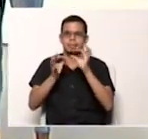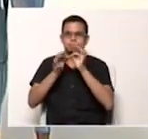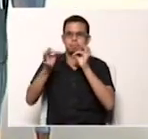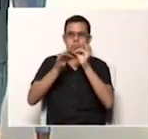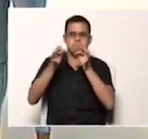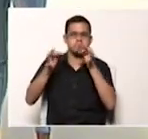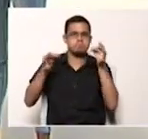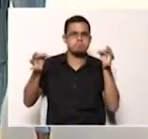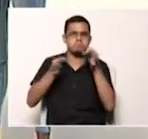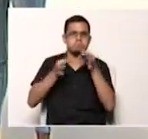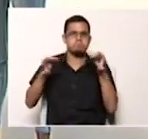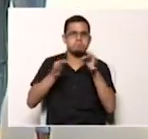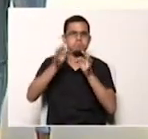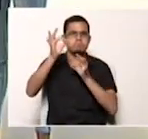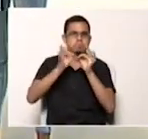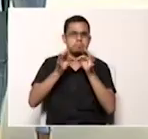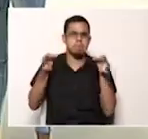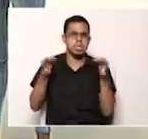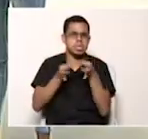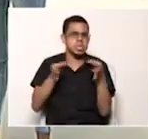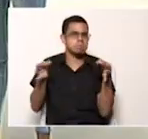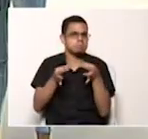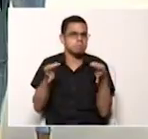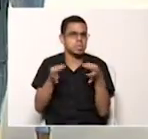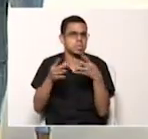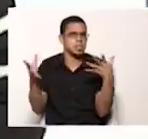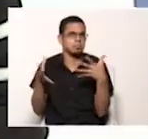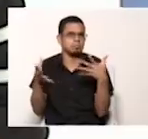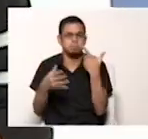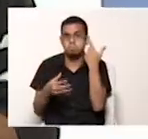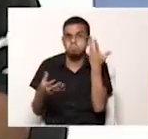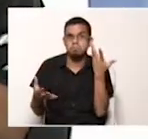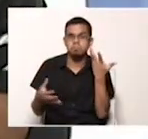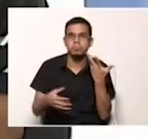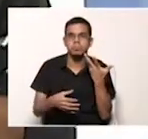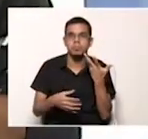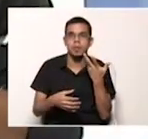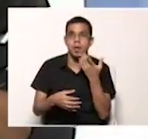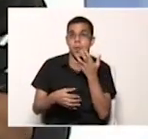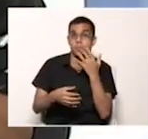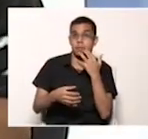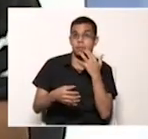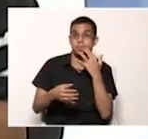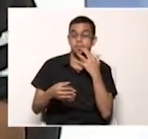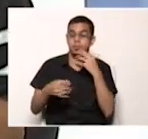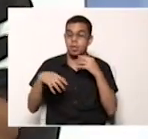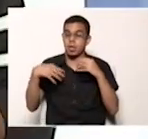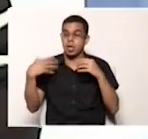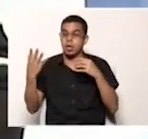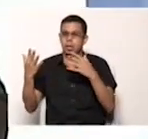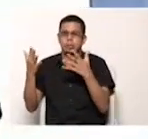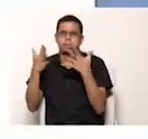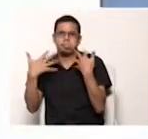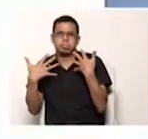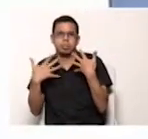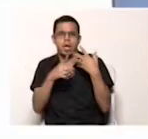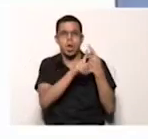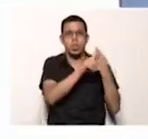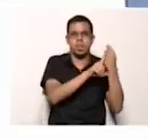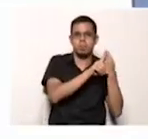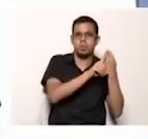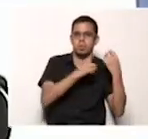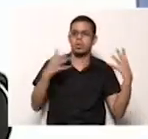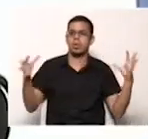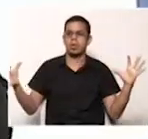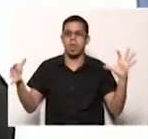importante. Ya mete un Ya término por ahí físico, asomé algo. muy Ajá. importante. Fíjate, el calor y la temperatura tienen relación entre sí, Ajá,